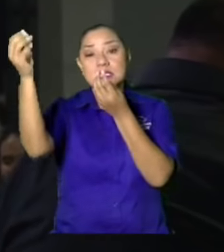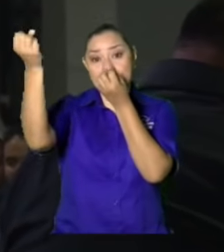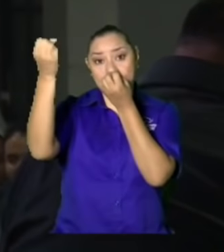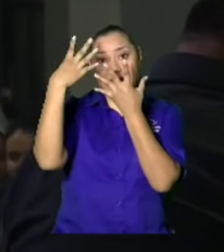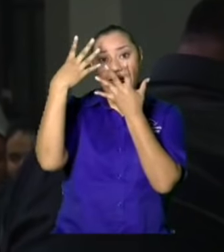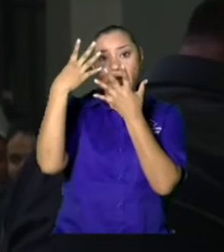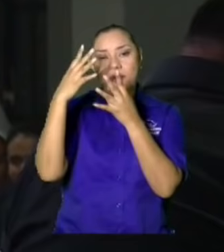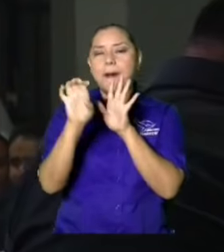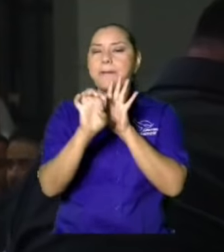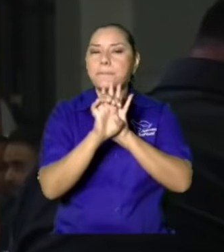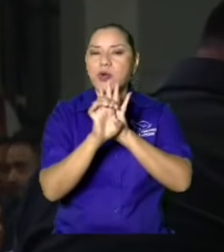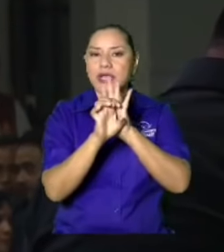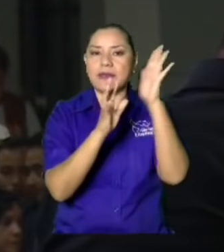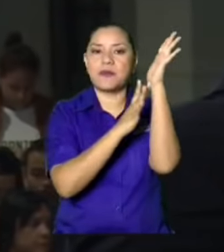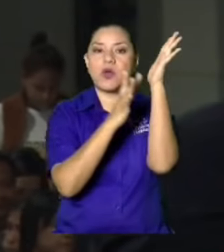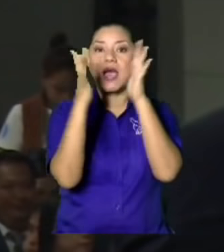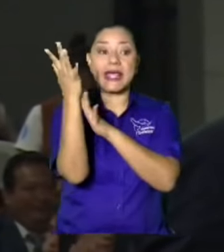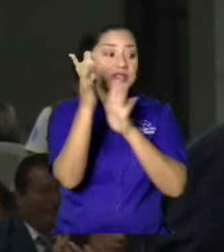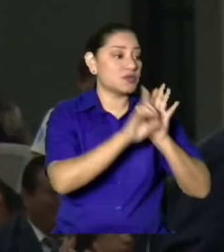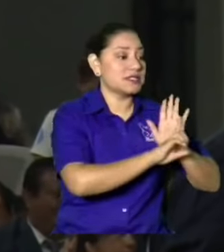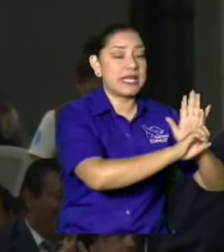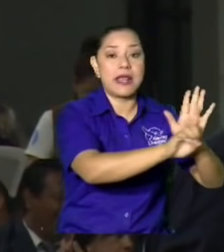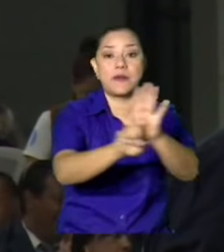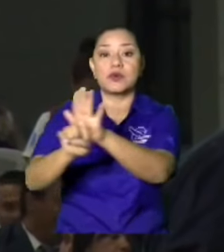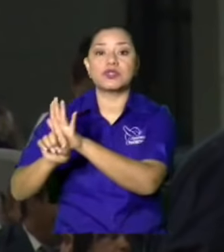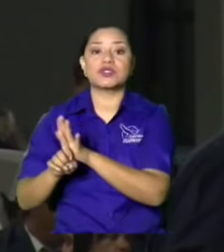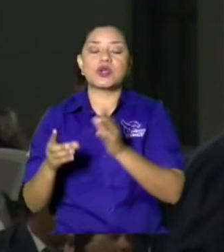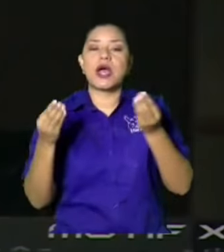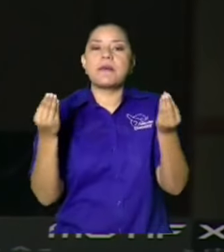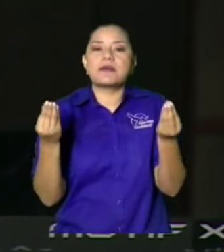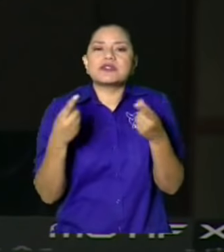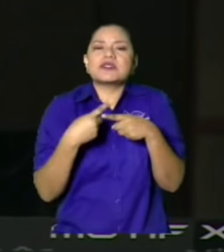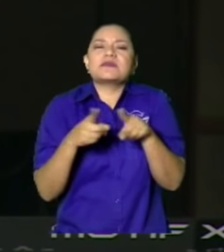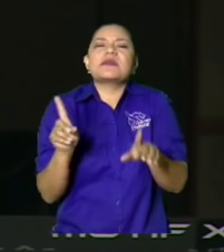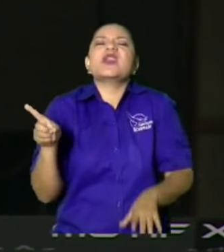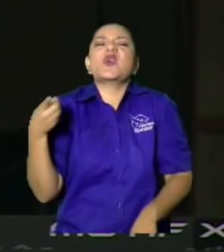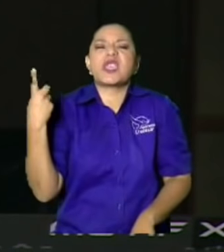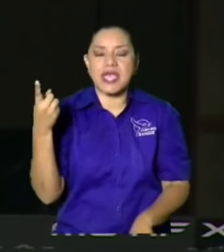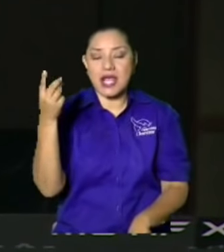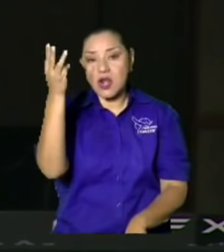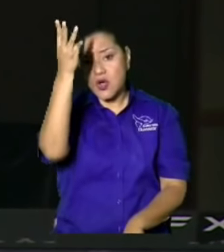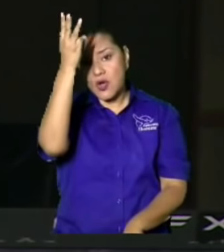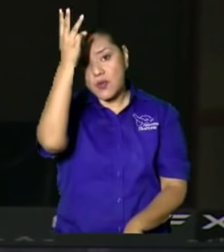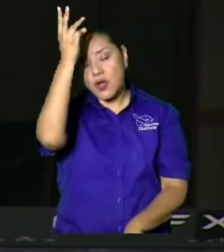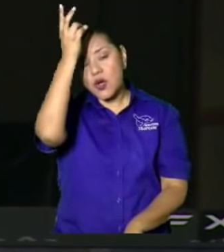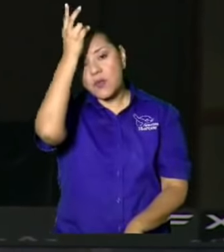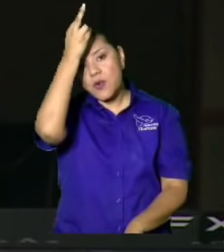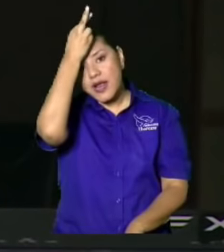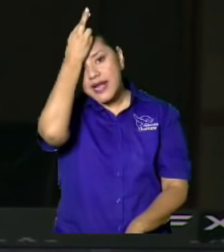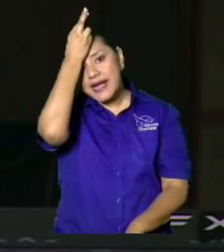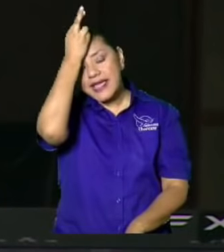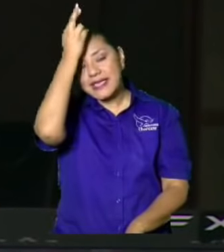montón, hermano, ahí, pero ¿quién verdaderamente, hermano, lo vio como el Rey de Reyes y Señor de